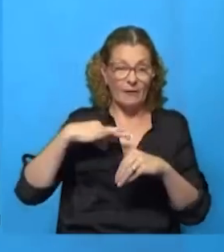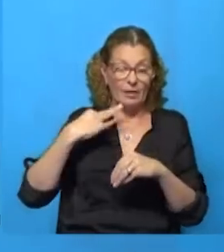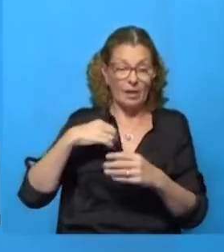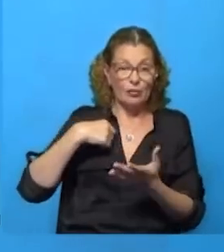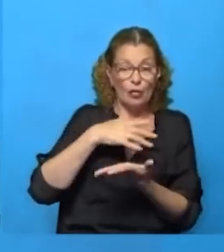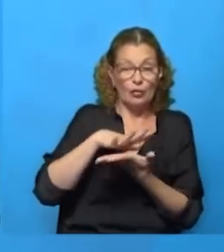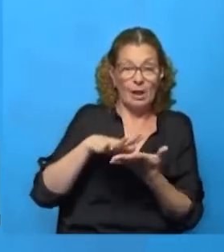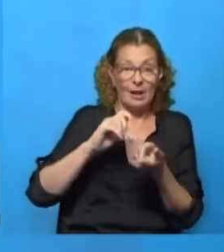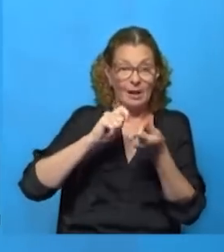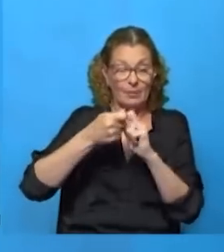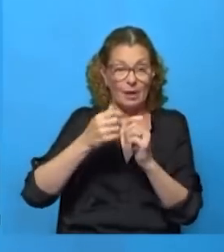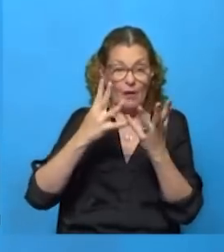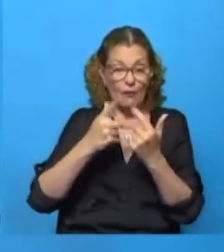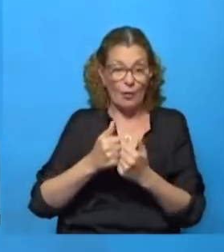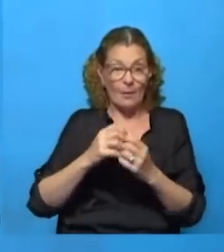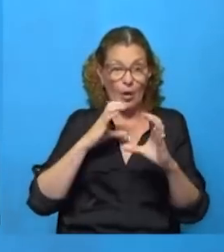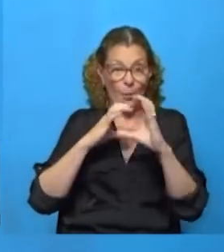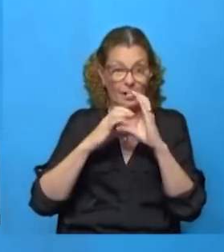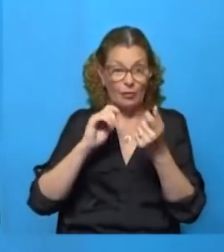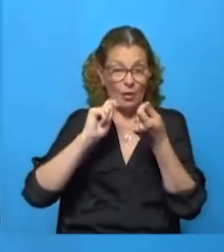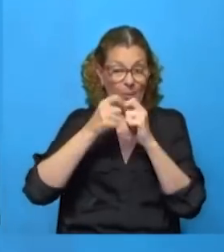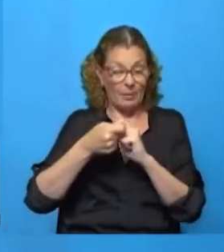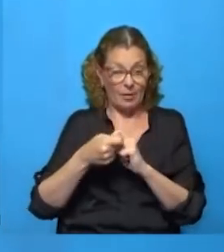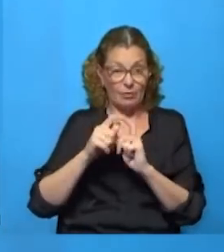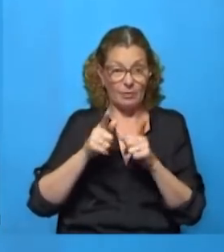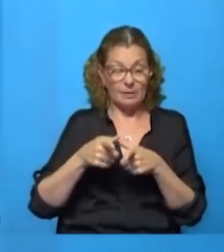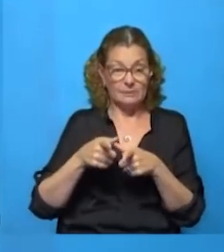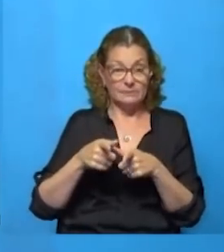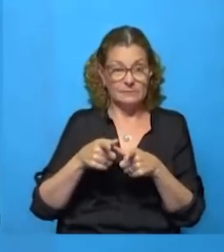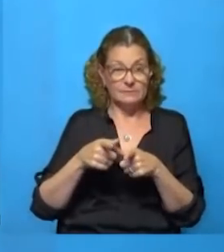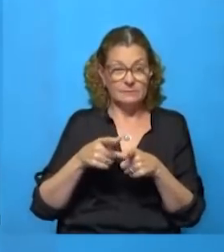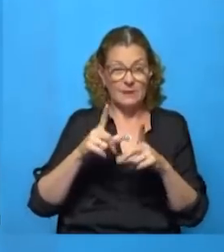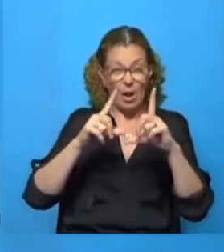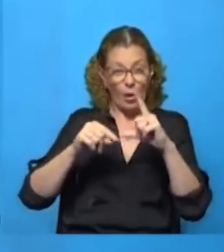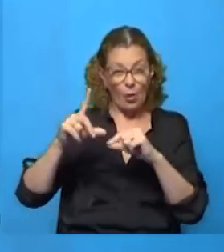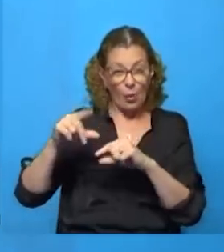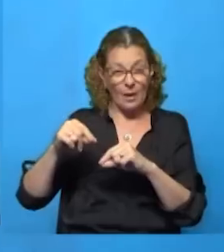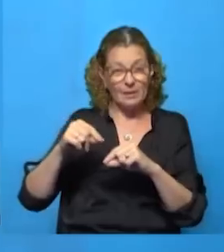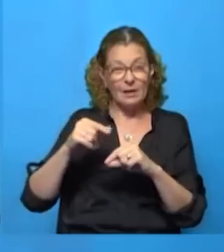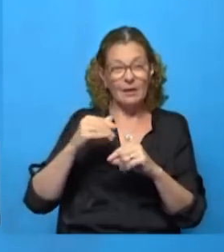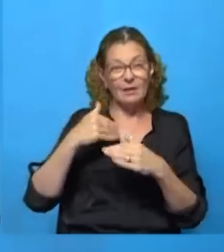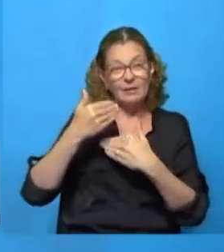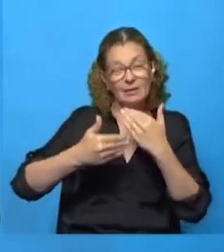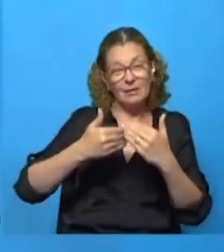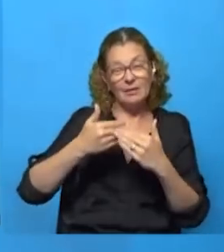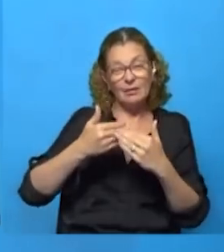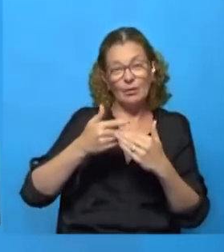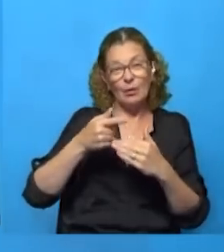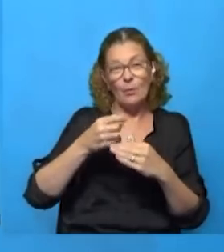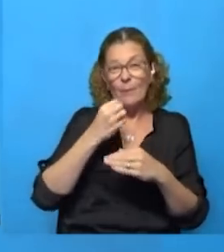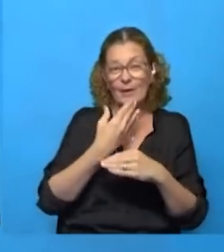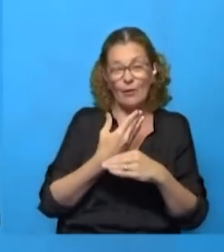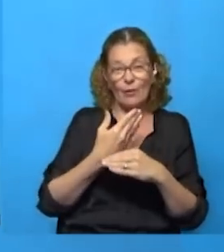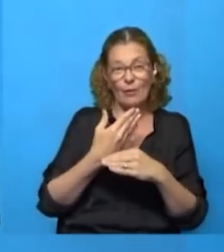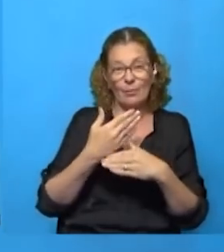cambió las formas de comunicación cambiaron y diría la encuesta todavía sigue siendo el instrumento que mejor